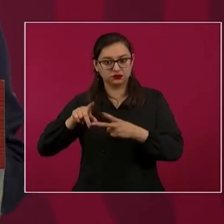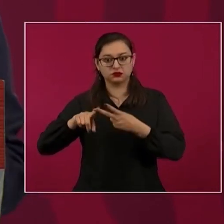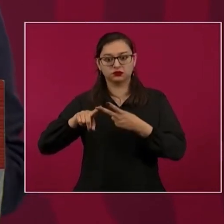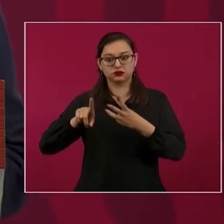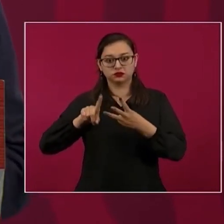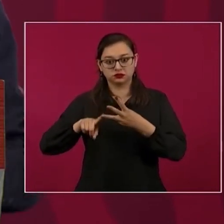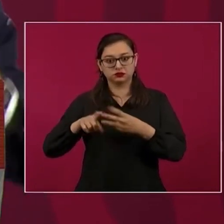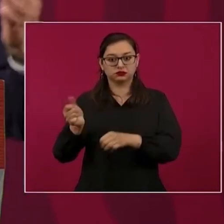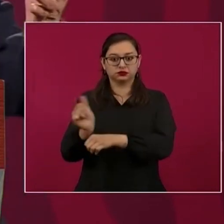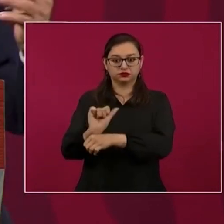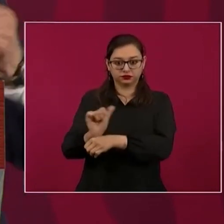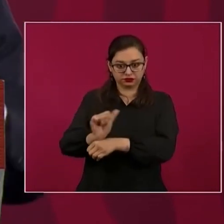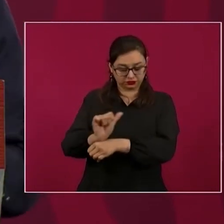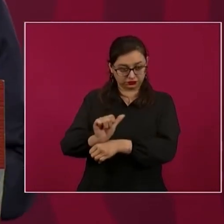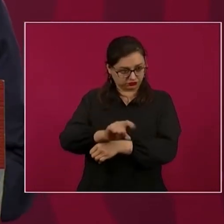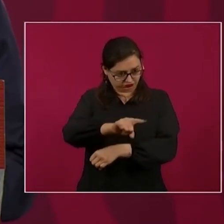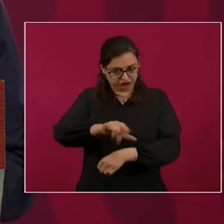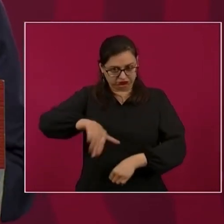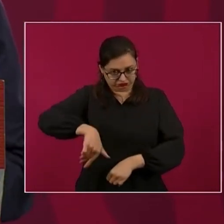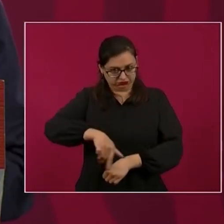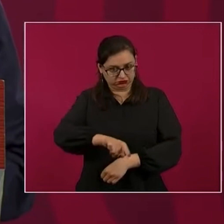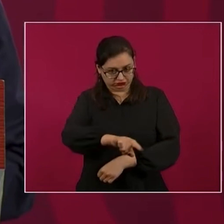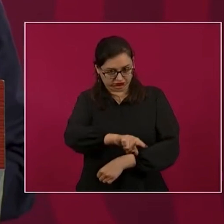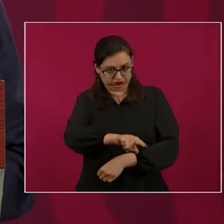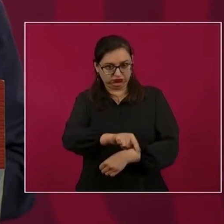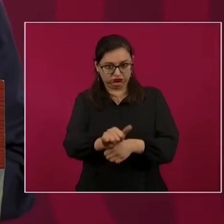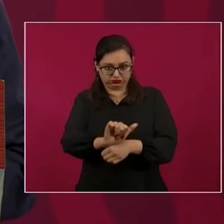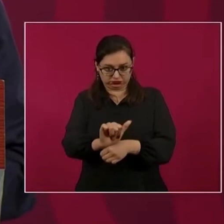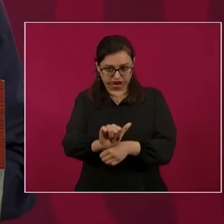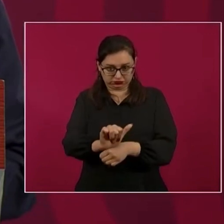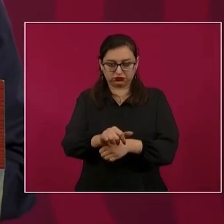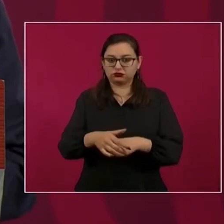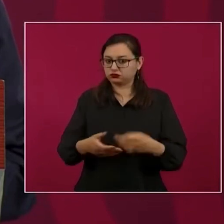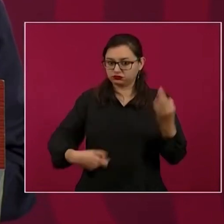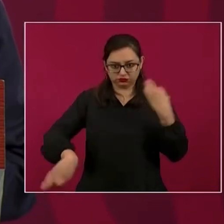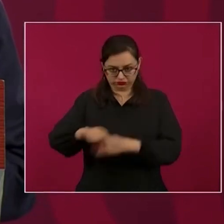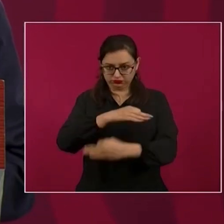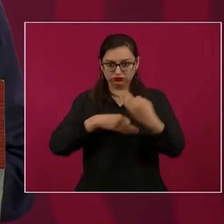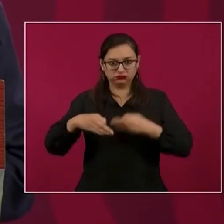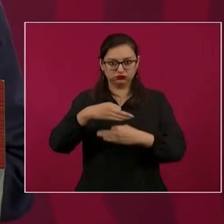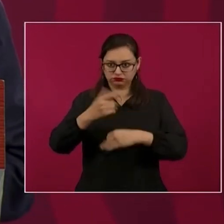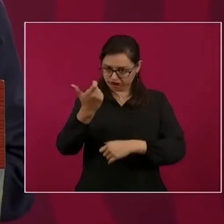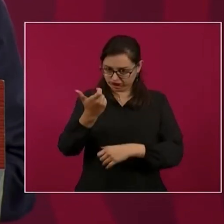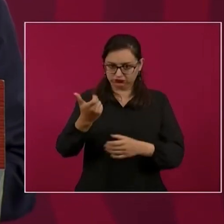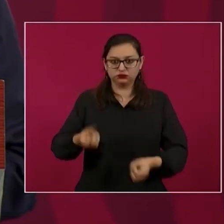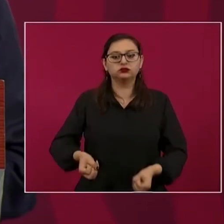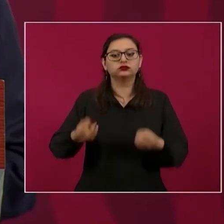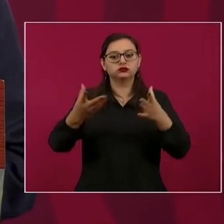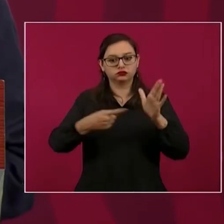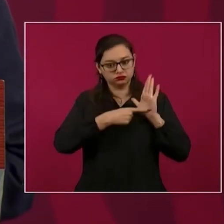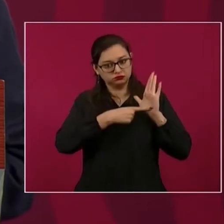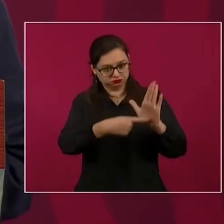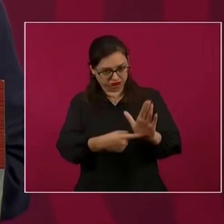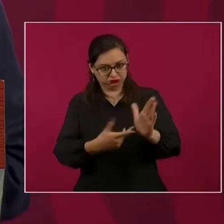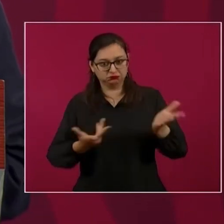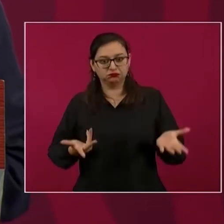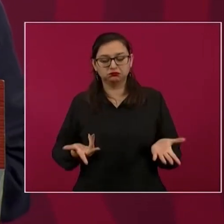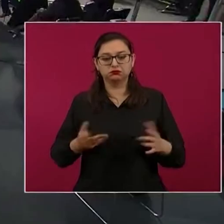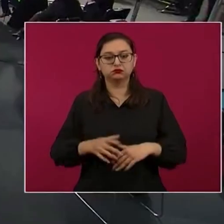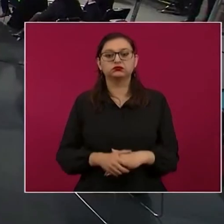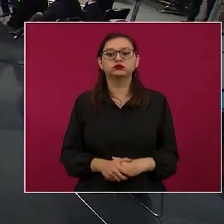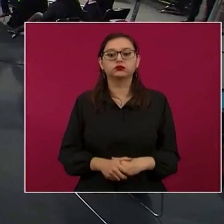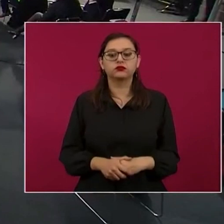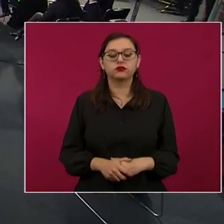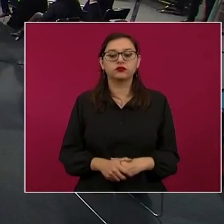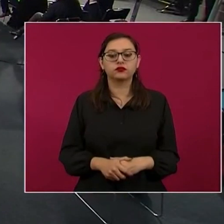empresarios, artistas, como tú lo estás planteando, todos medios de comunicación,